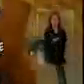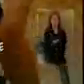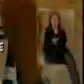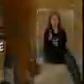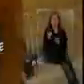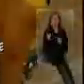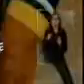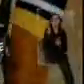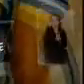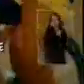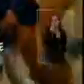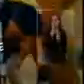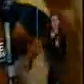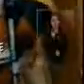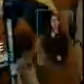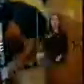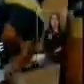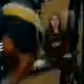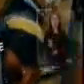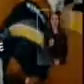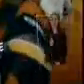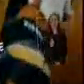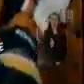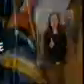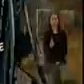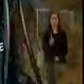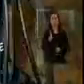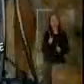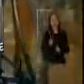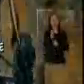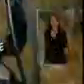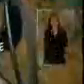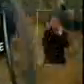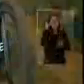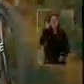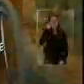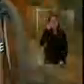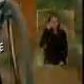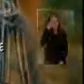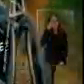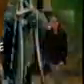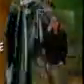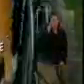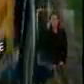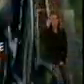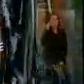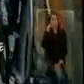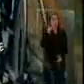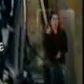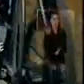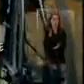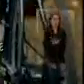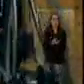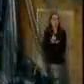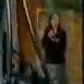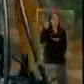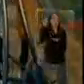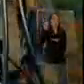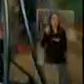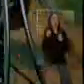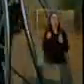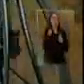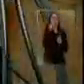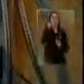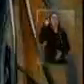que tenerle miedo, no es que uno quiera morir, no. Pero hay que tener claro que un día nos vamos a ir de este mundo. ¿Qué es lo que